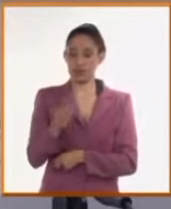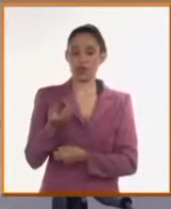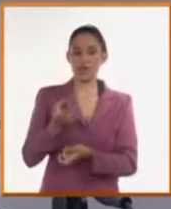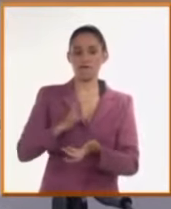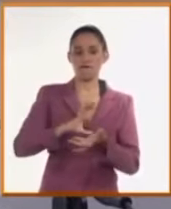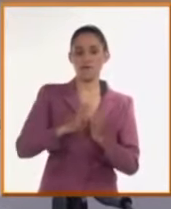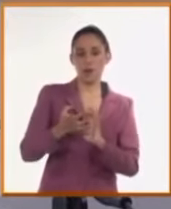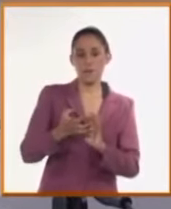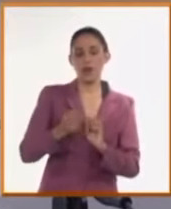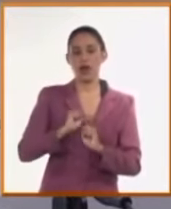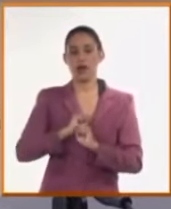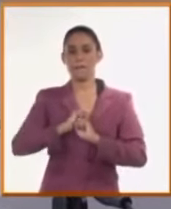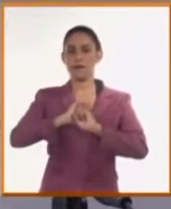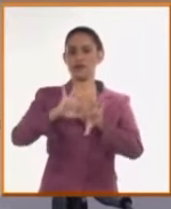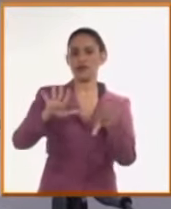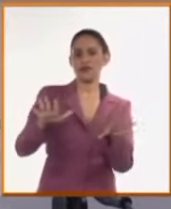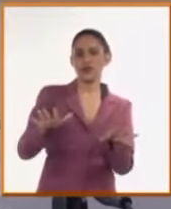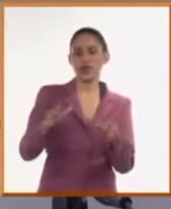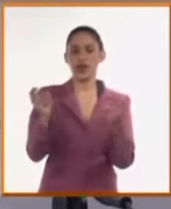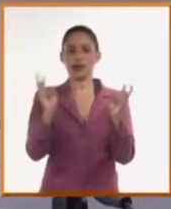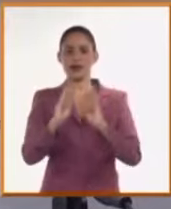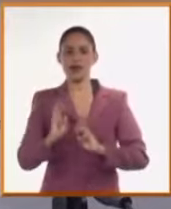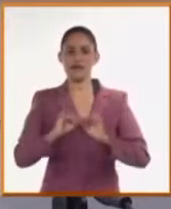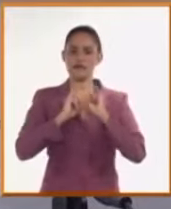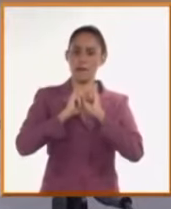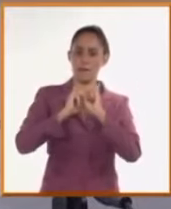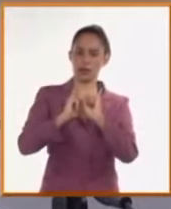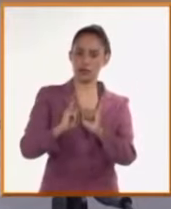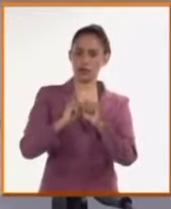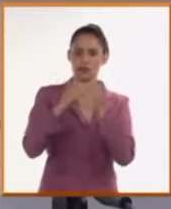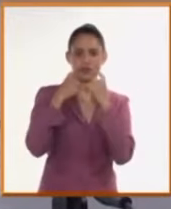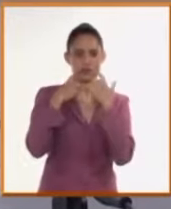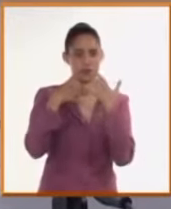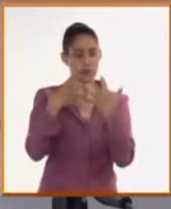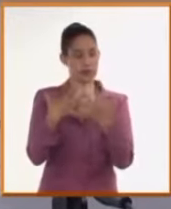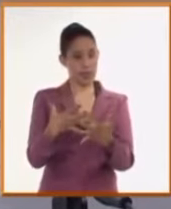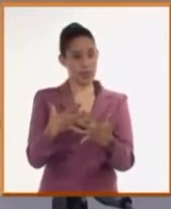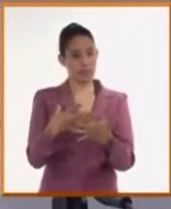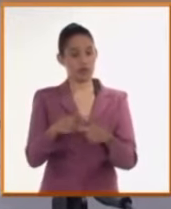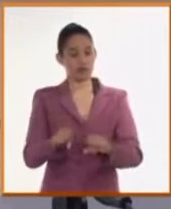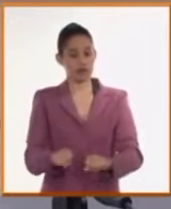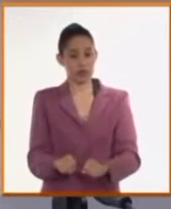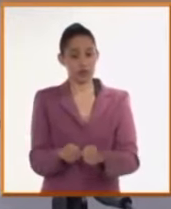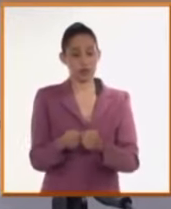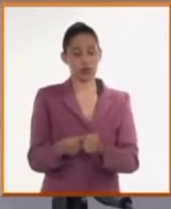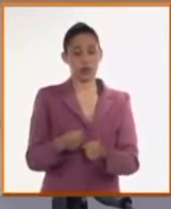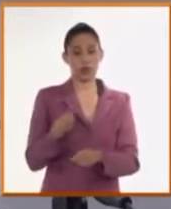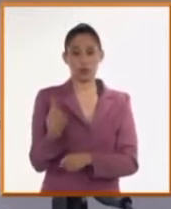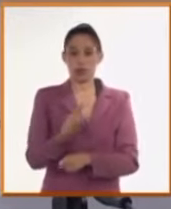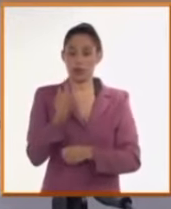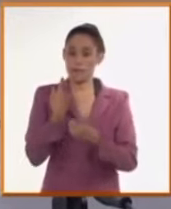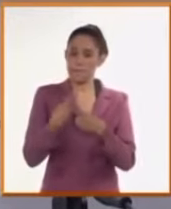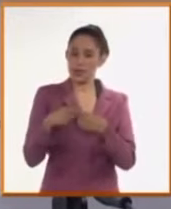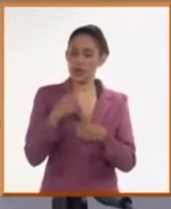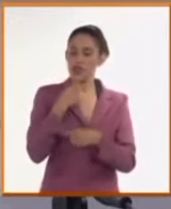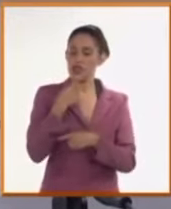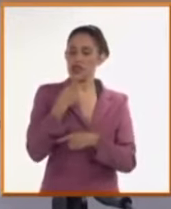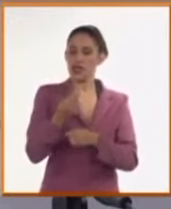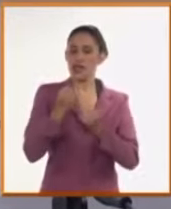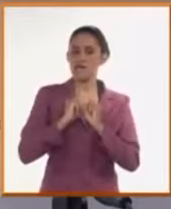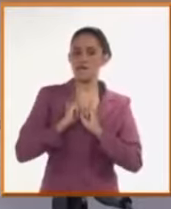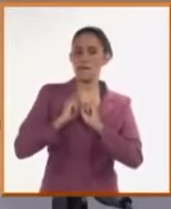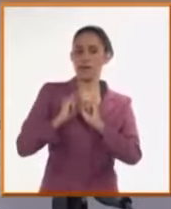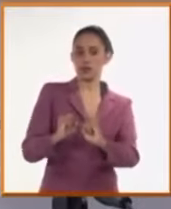pública en relación con estos aspectos pero puedo decir que la información que ha obtenido